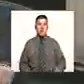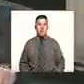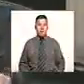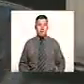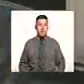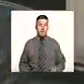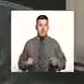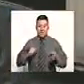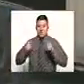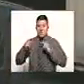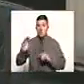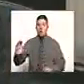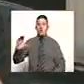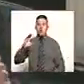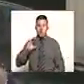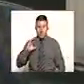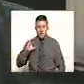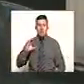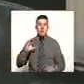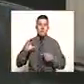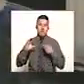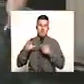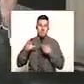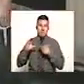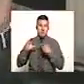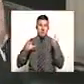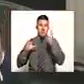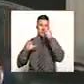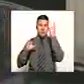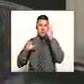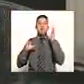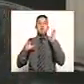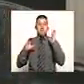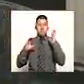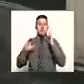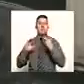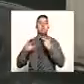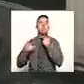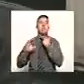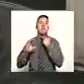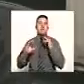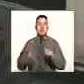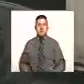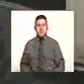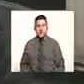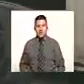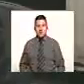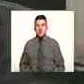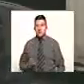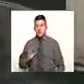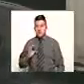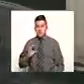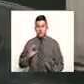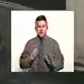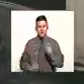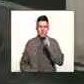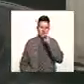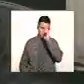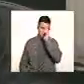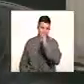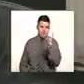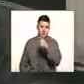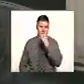para discutir sobre su salario de manera general, ahí sí están impedidos. Es una falta de